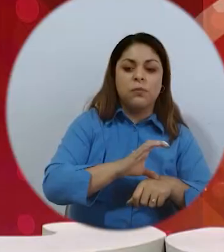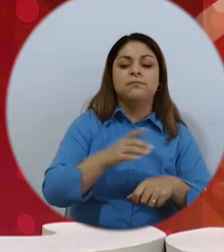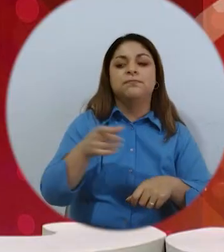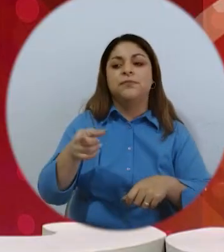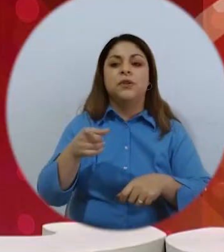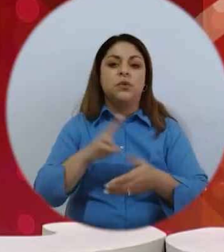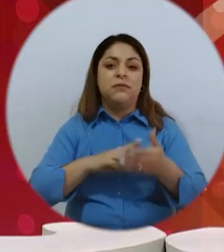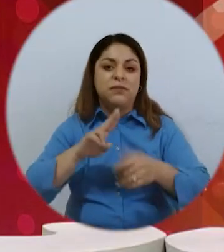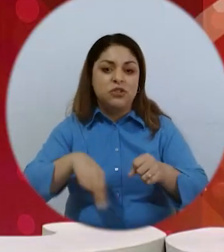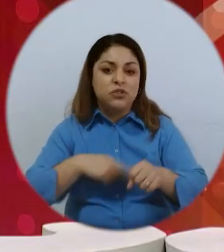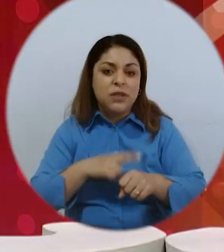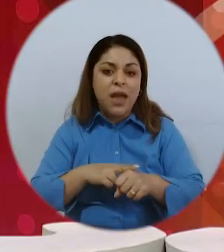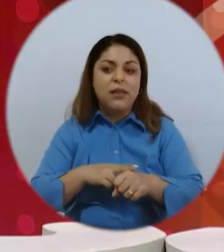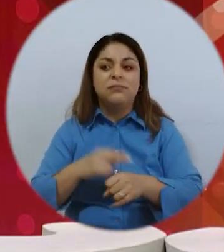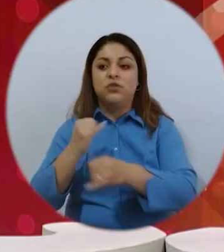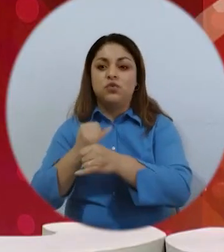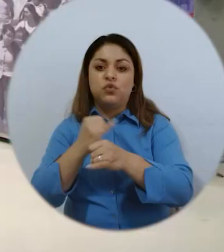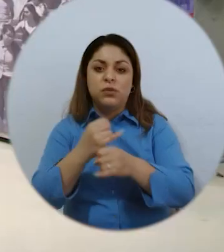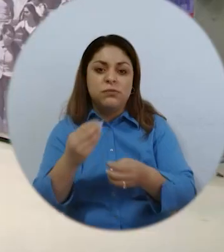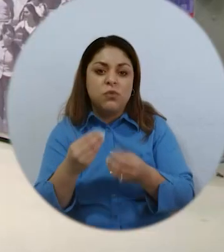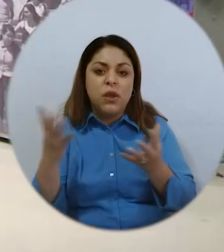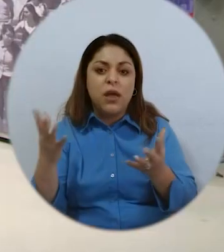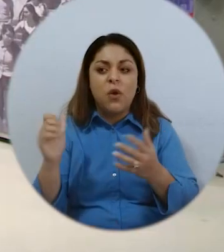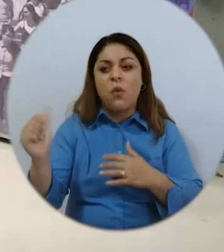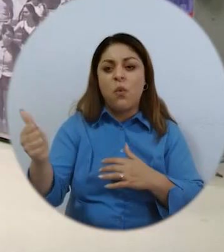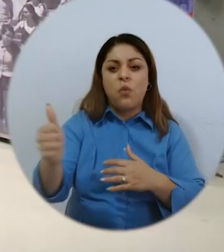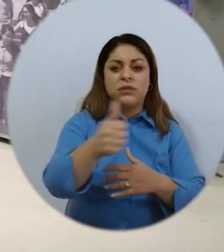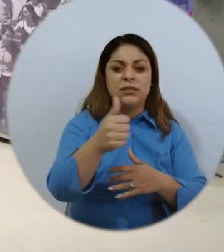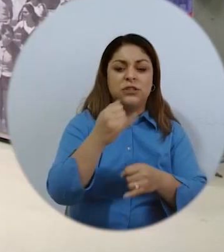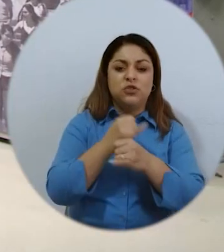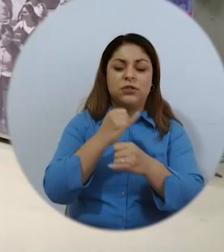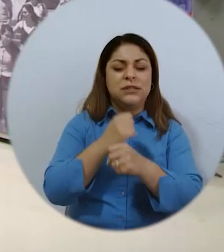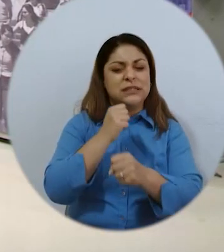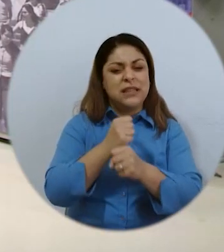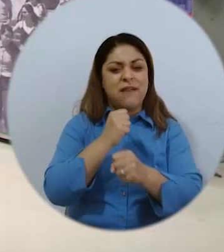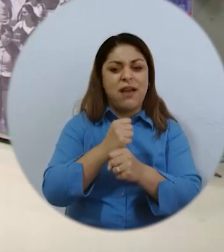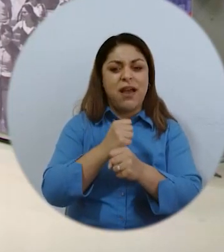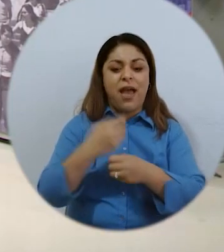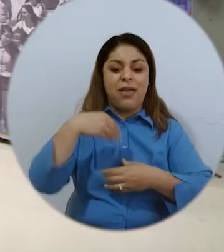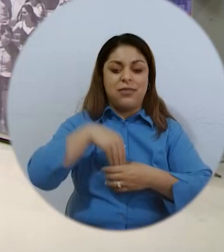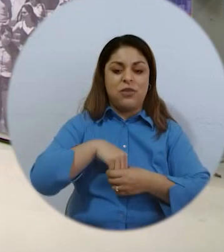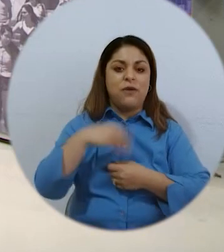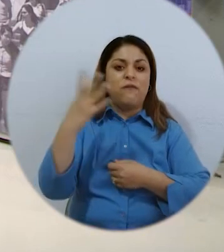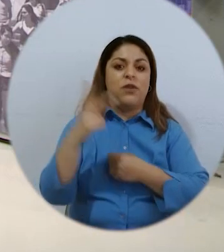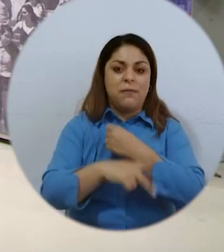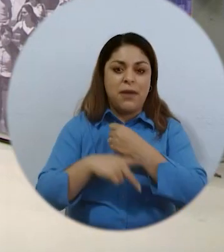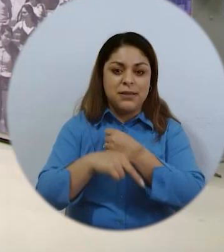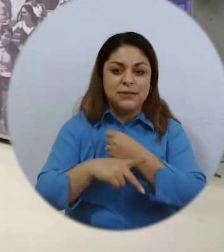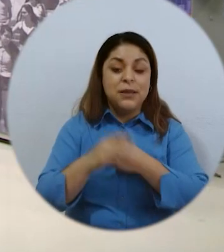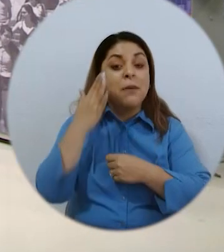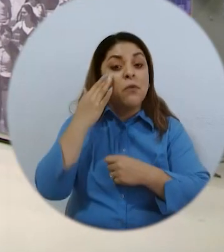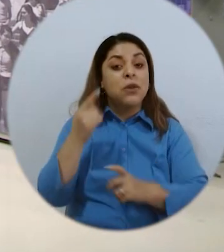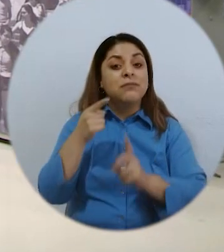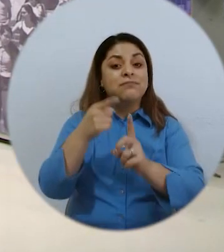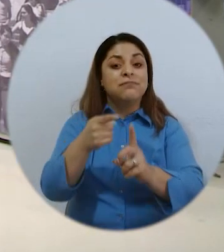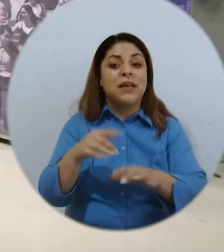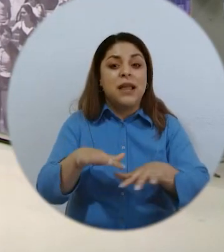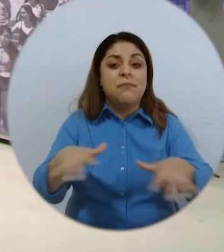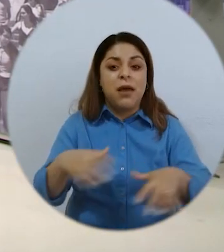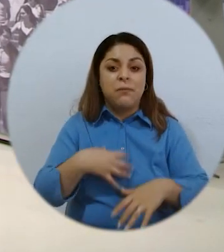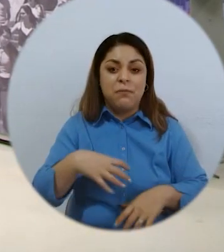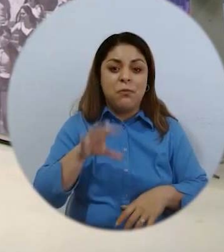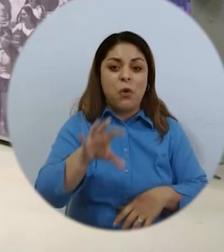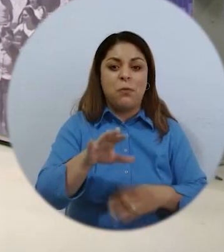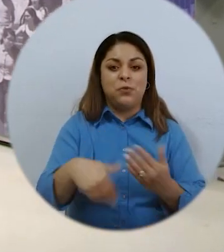Nacional, las universidades públicas y otras instituciones que trabajan por esto dentro y fuera del país, porque al final, pues el mar